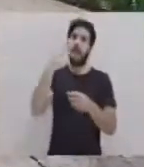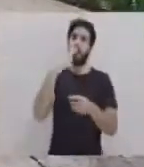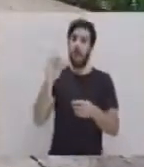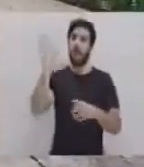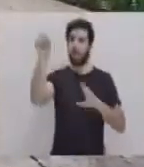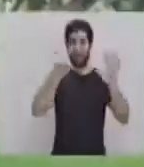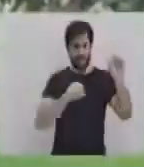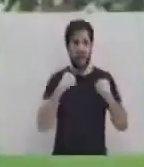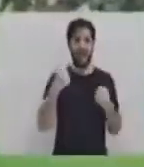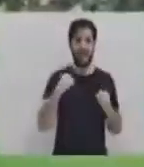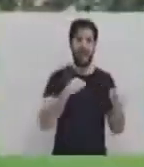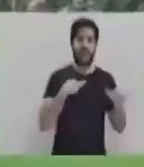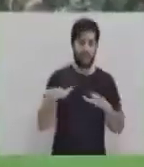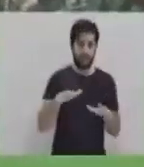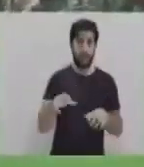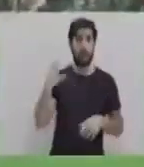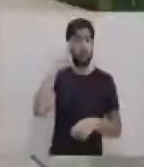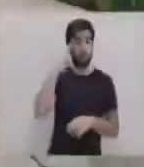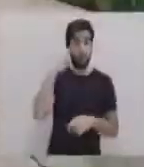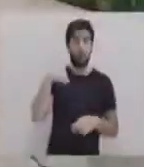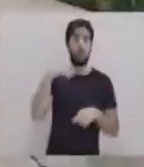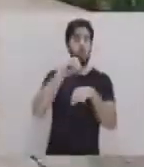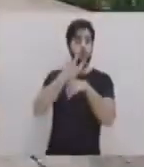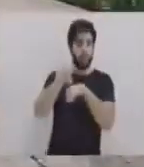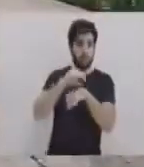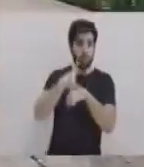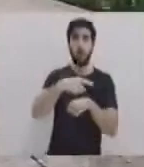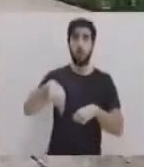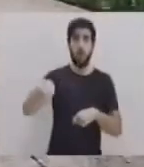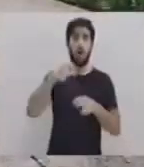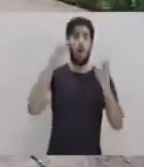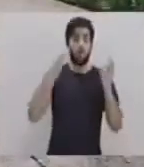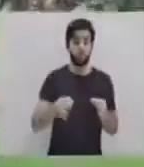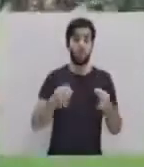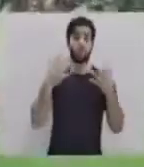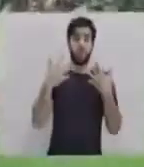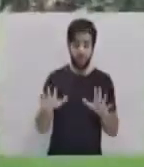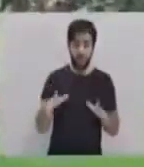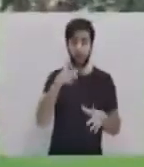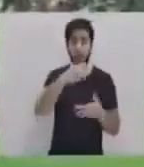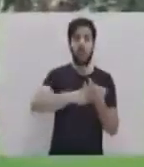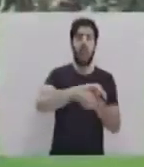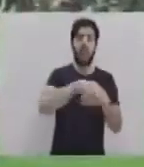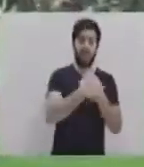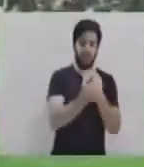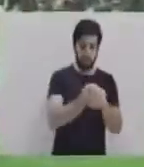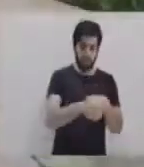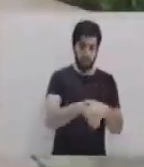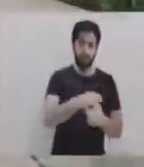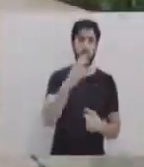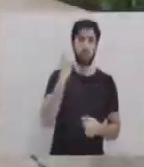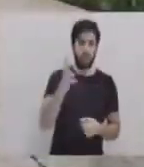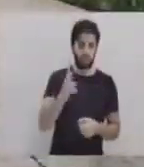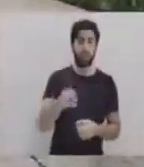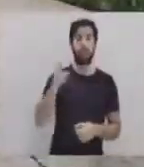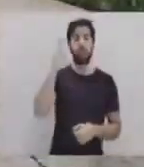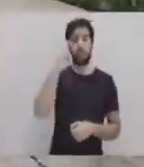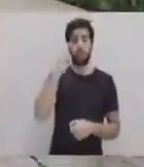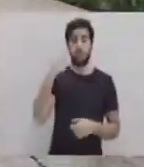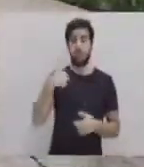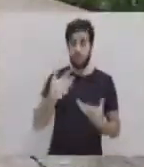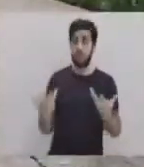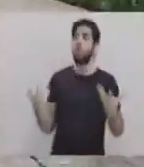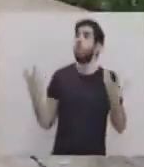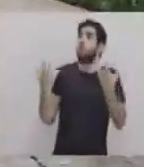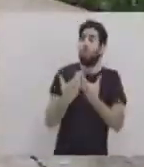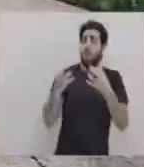realizar la actividad. Quiero hacerte una recomendación. Puedas lavarte las manos e hidratarte frecuentemente. Recuerda que el distanciamiento social